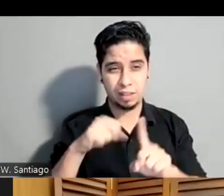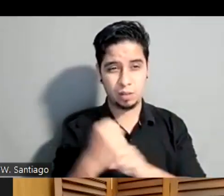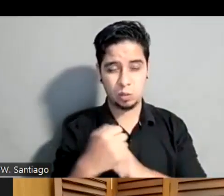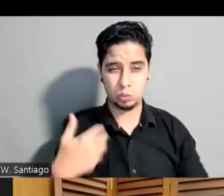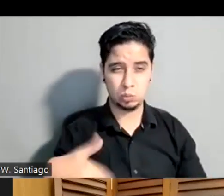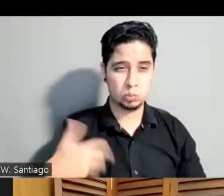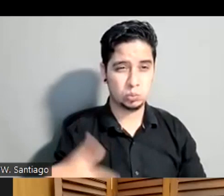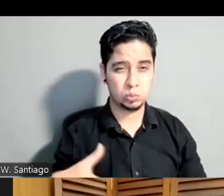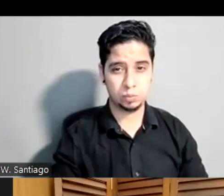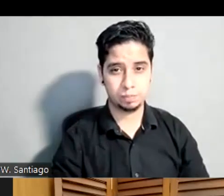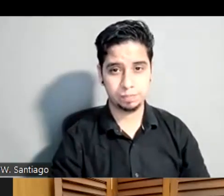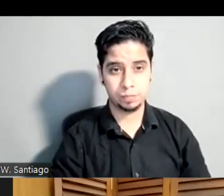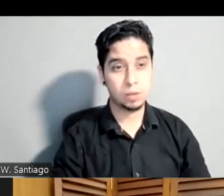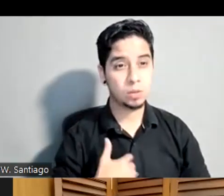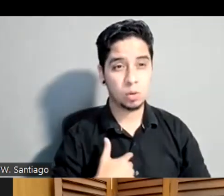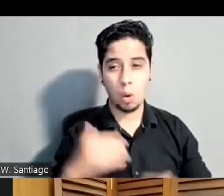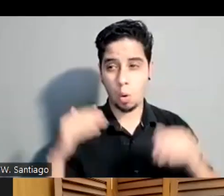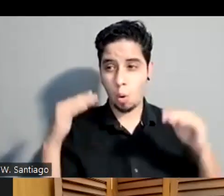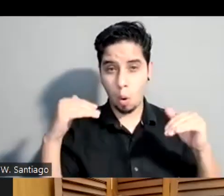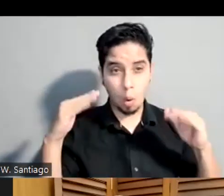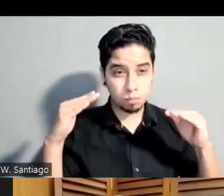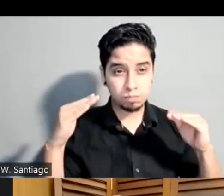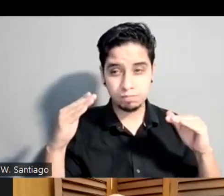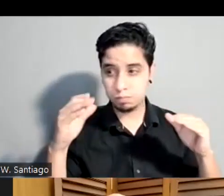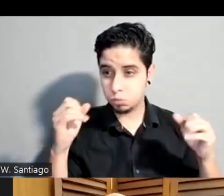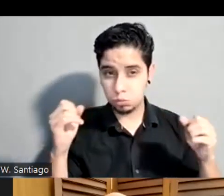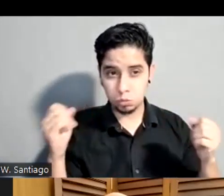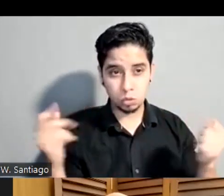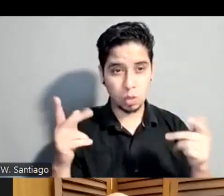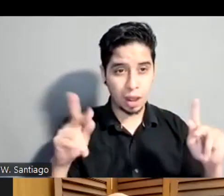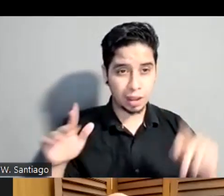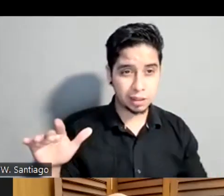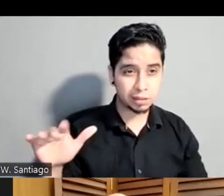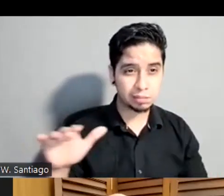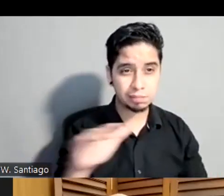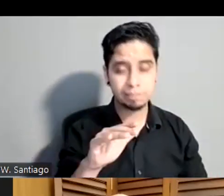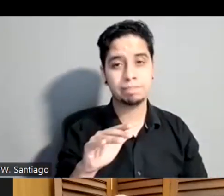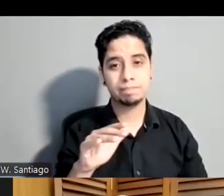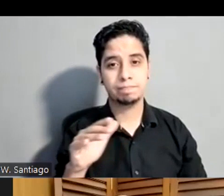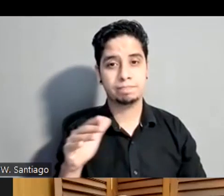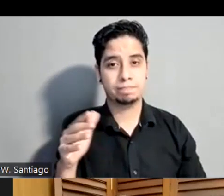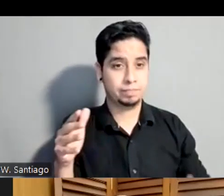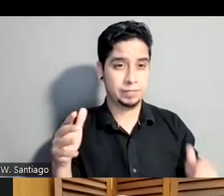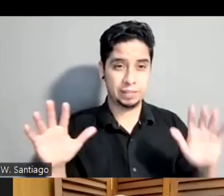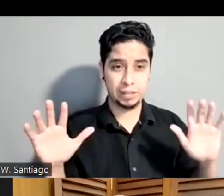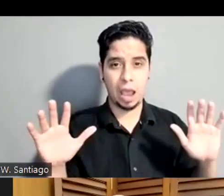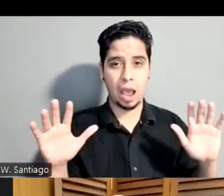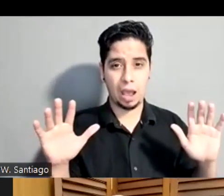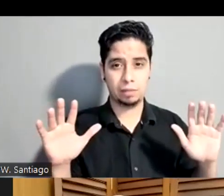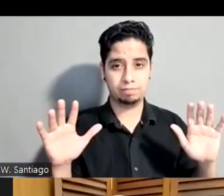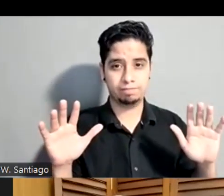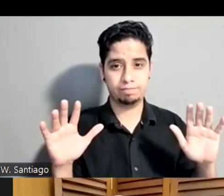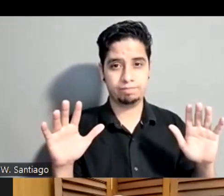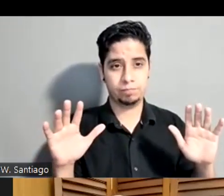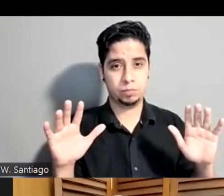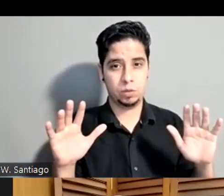Y pues yo espero, ¿verdad?, que todos ya a la vez de este programa estemos, mira,